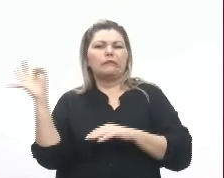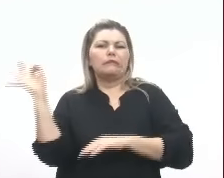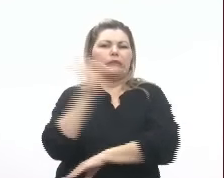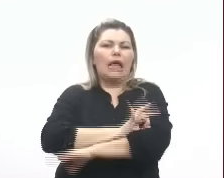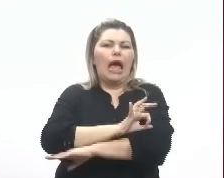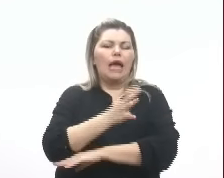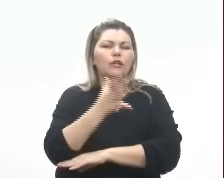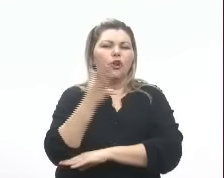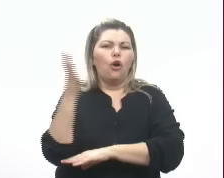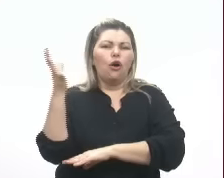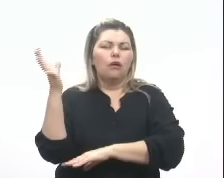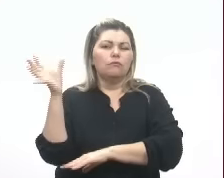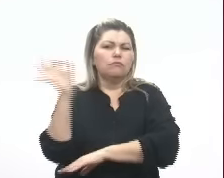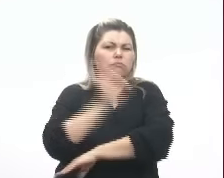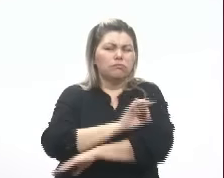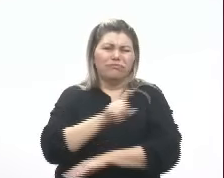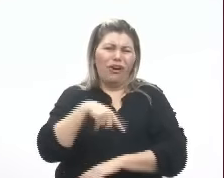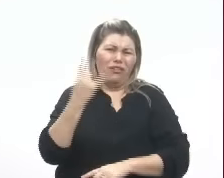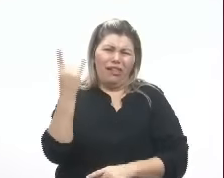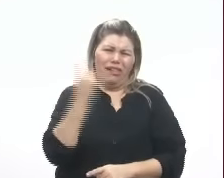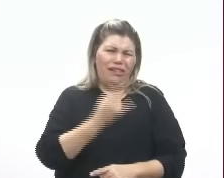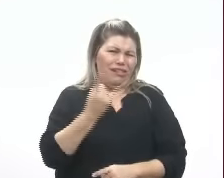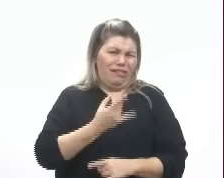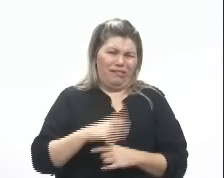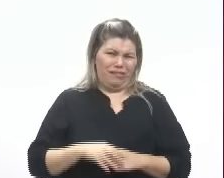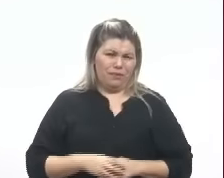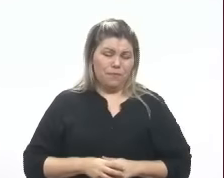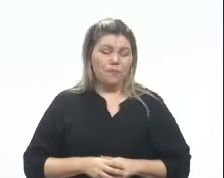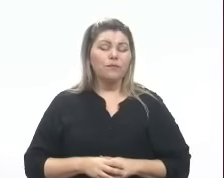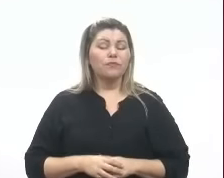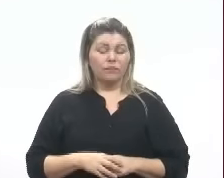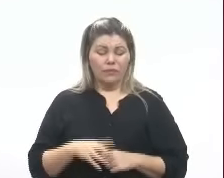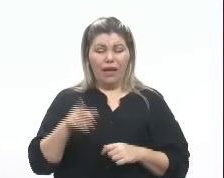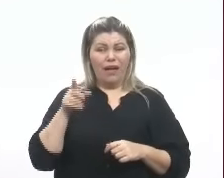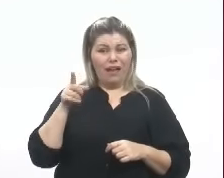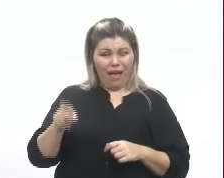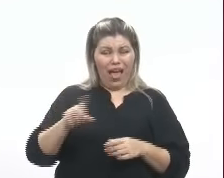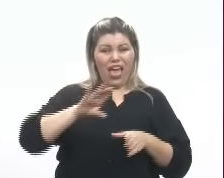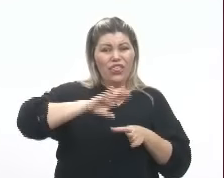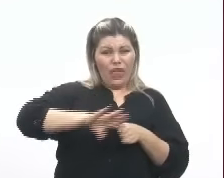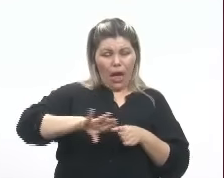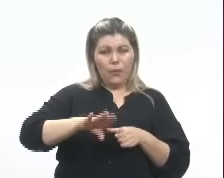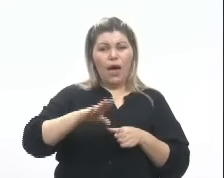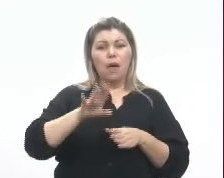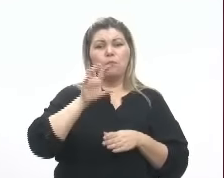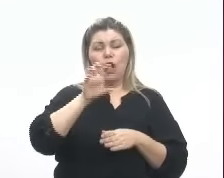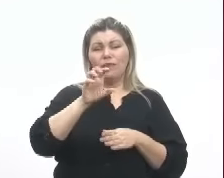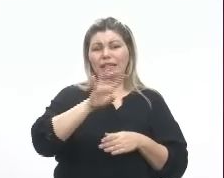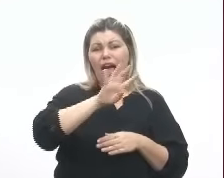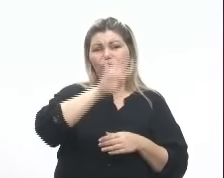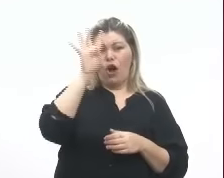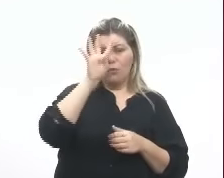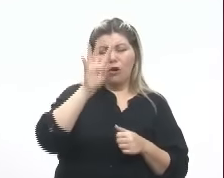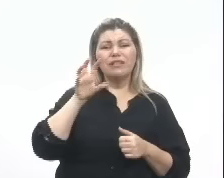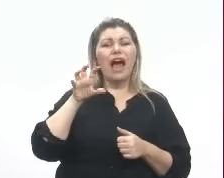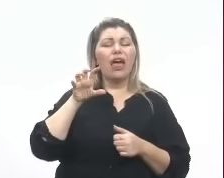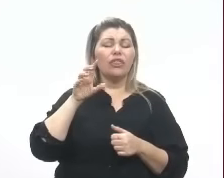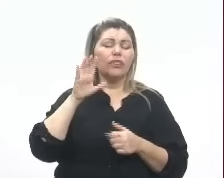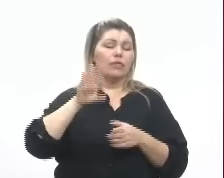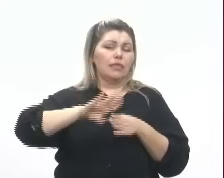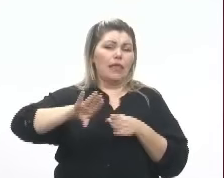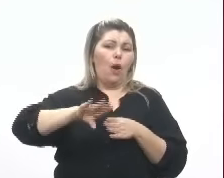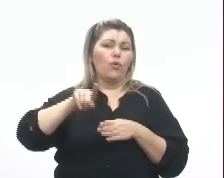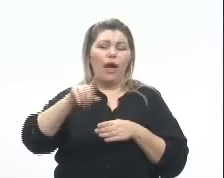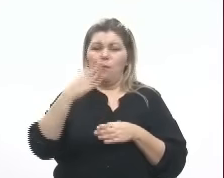verso. Entre lo que le debe a la provincia de Formosa y le debe a la provincia de Córdoba por la caja, se le fue el déficit. No